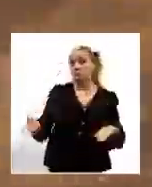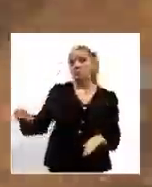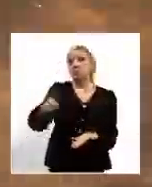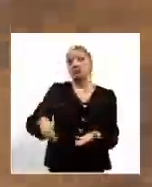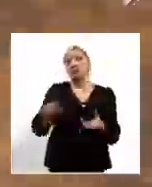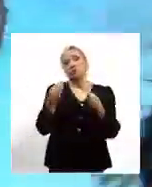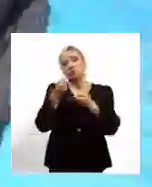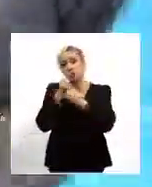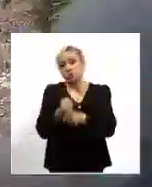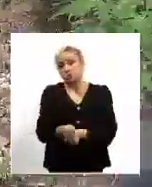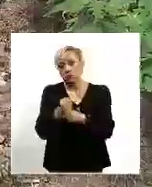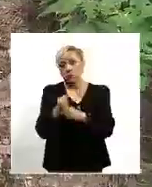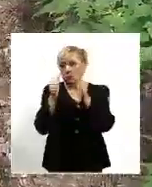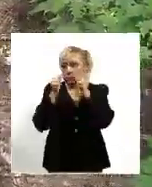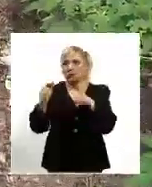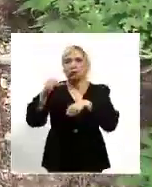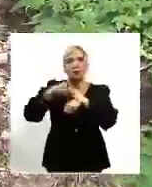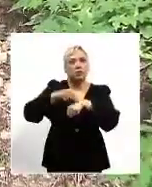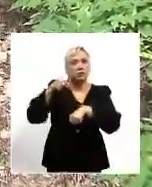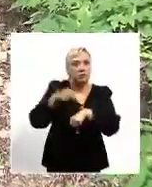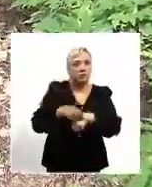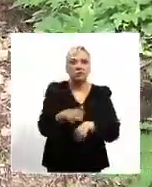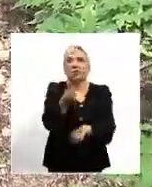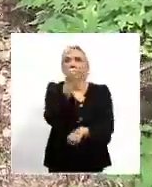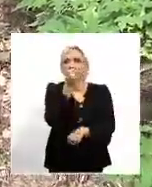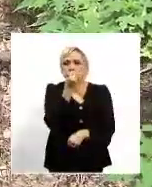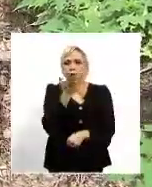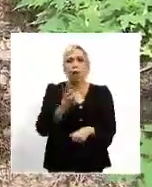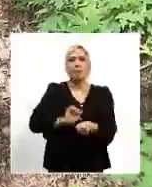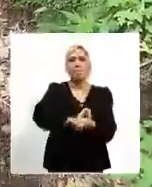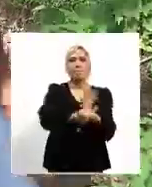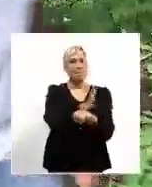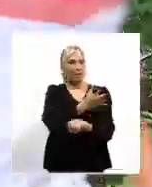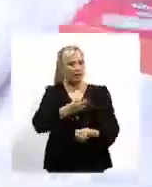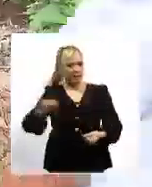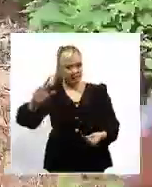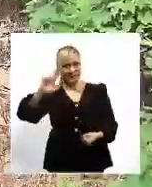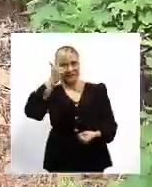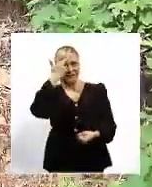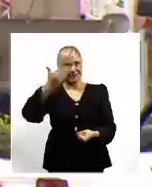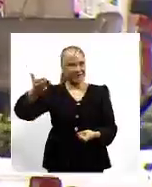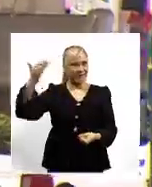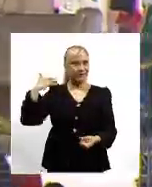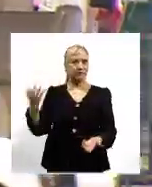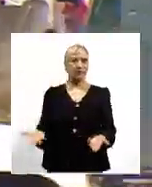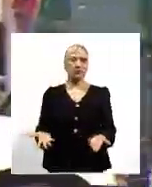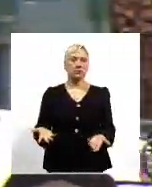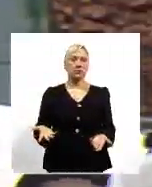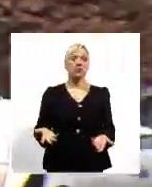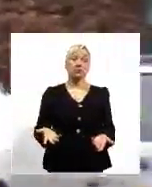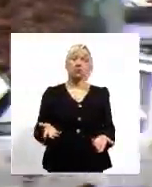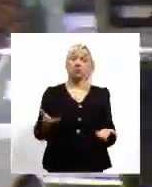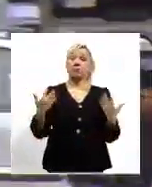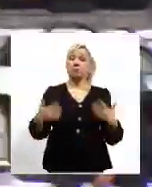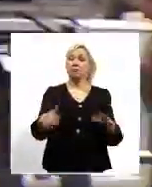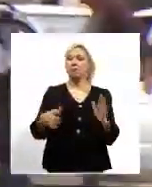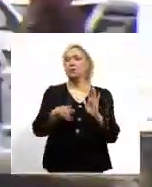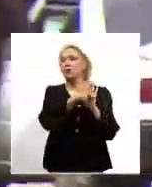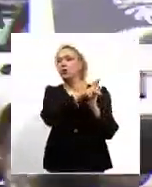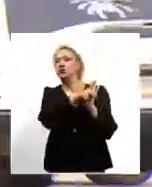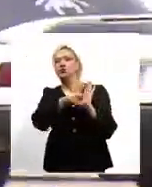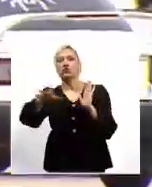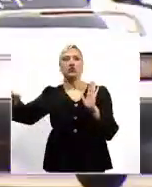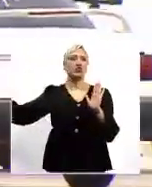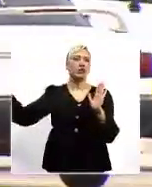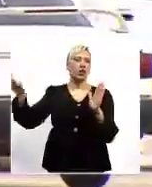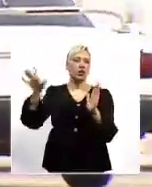marginación, atención médica y alimentos en el contexto de la pandemia de COVID-19. La resolución publicada en el Boletín de las Casas de la